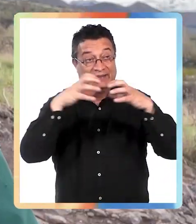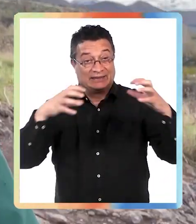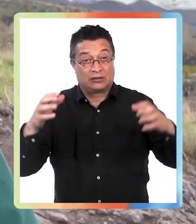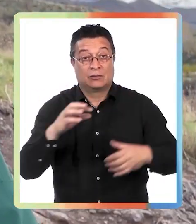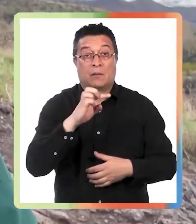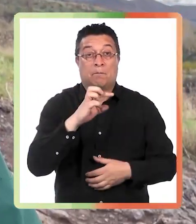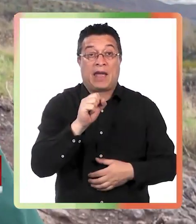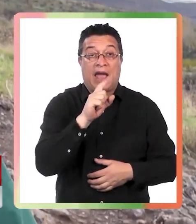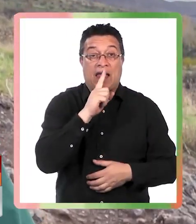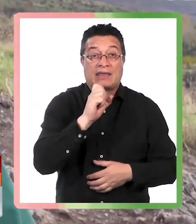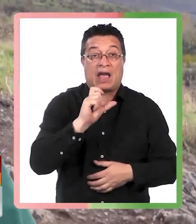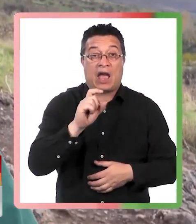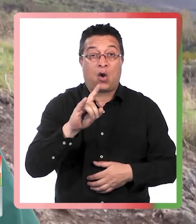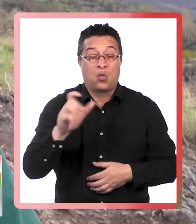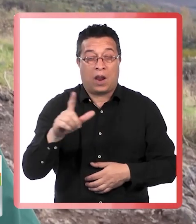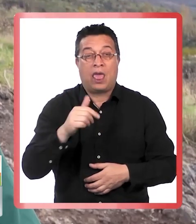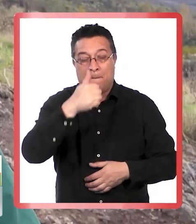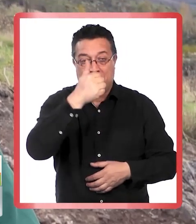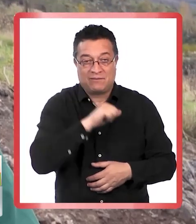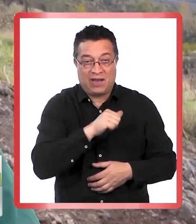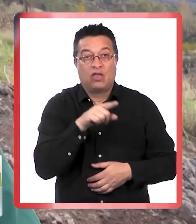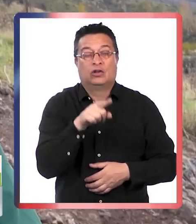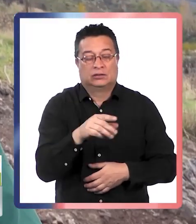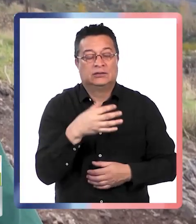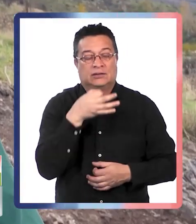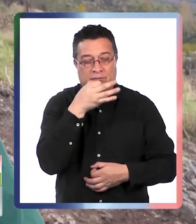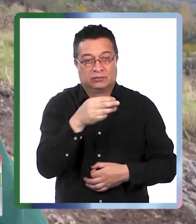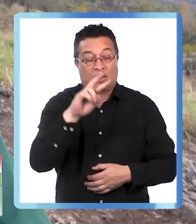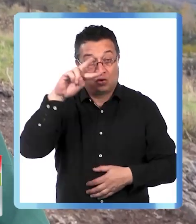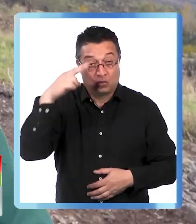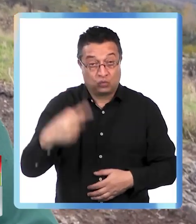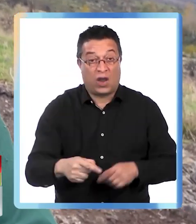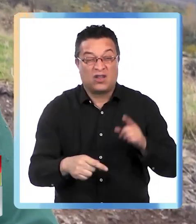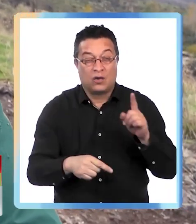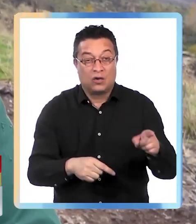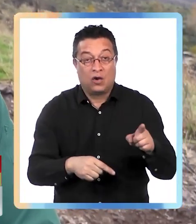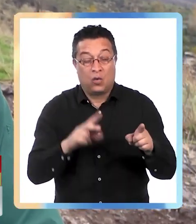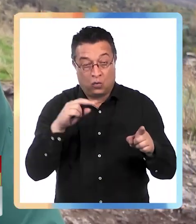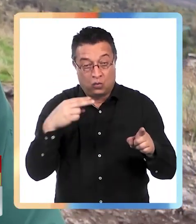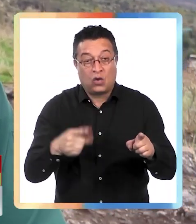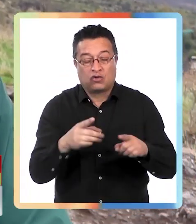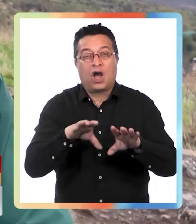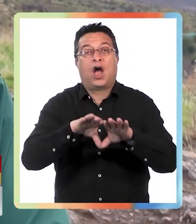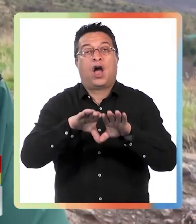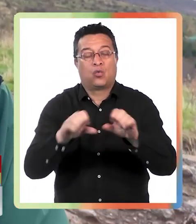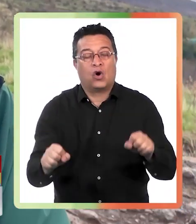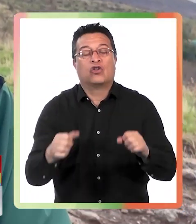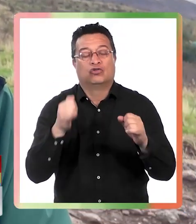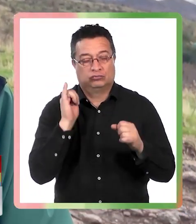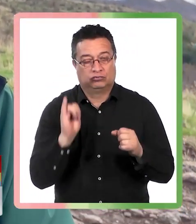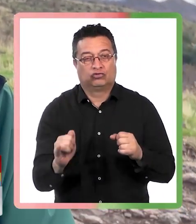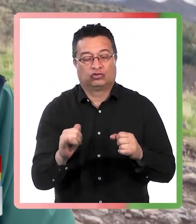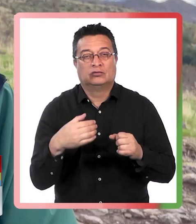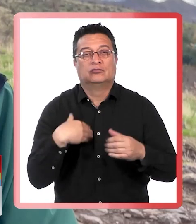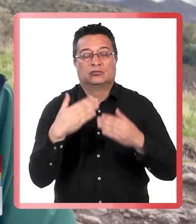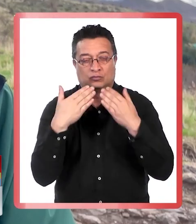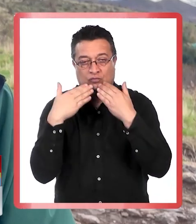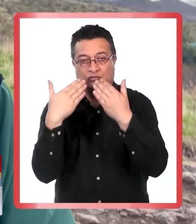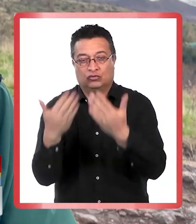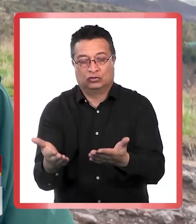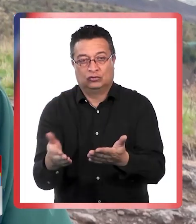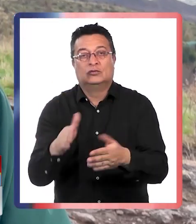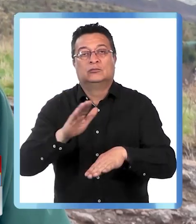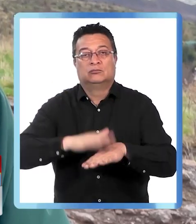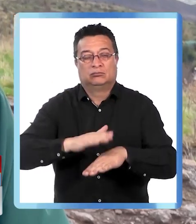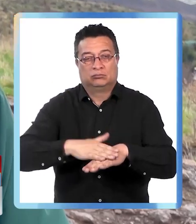el Patagual, que es privado, y lo mejor que quiero señalar es que uno de los dueños estuvo de acuerdo perfectamente con